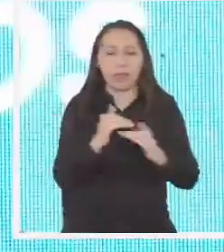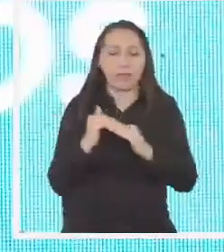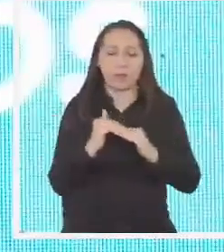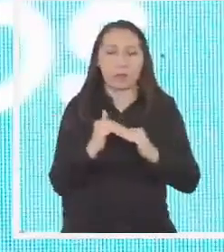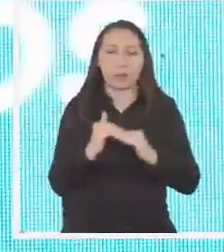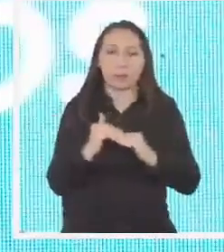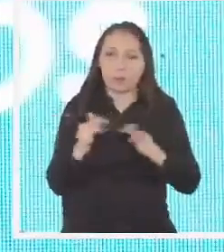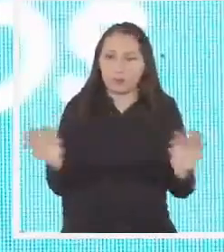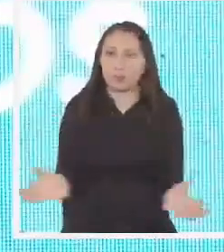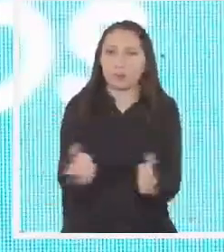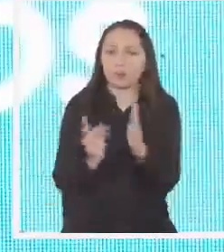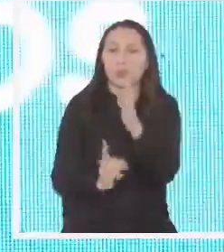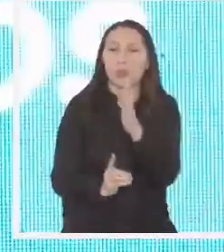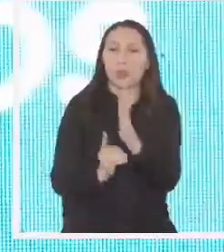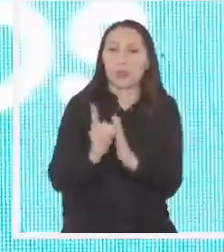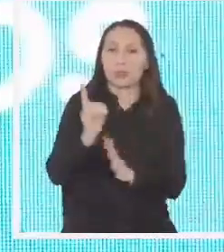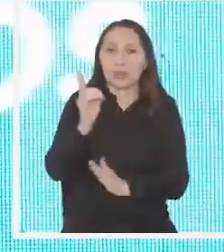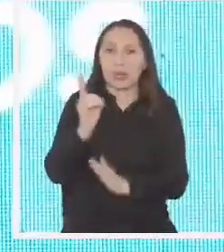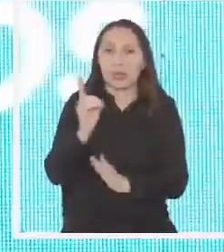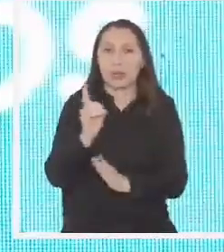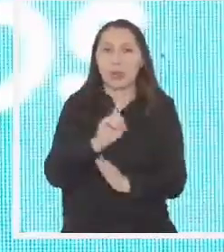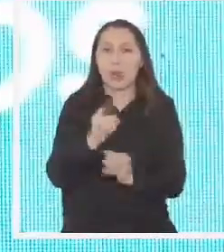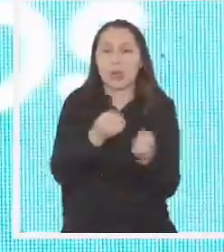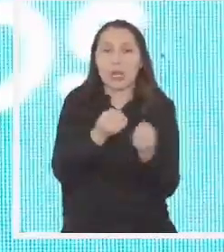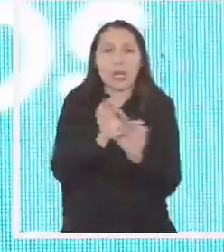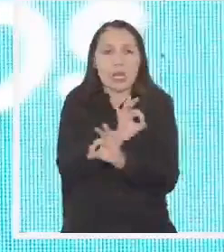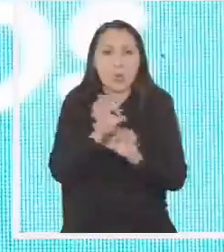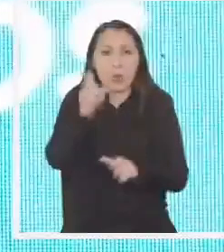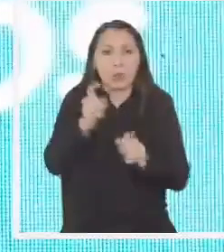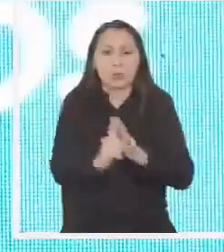y impulsar su desarrollo para no dejar a